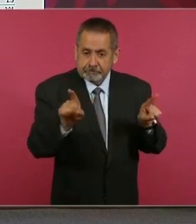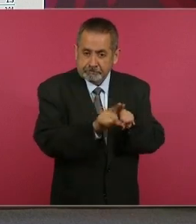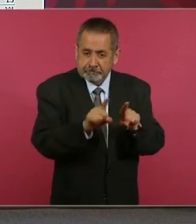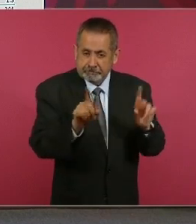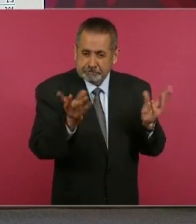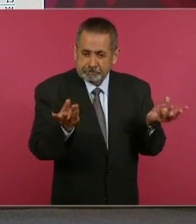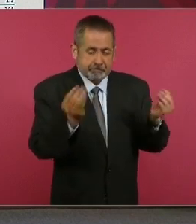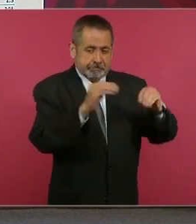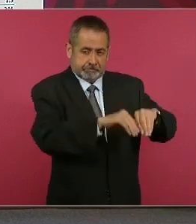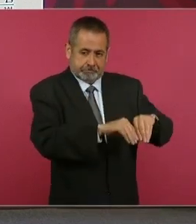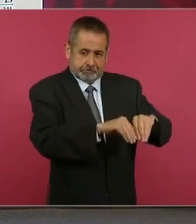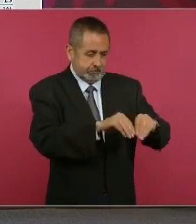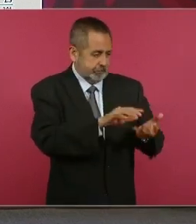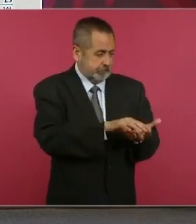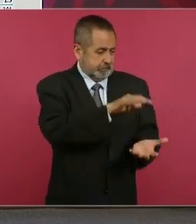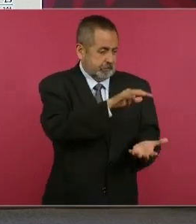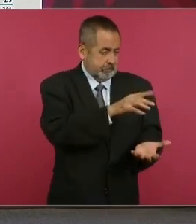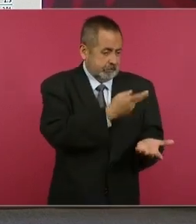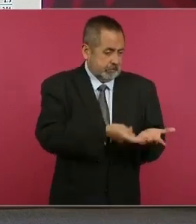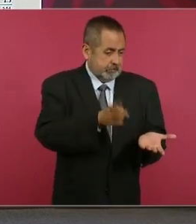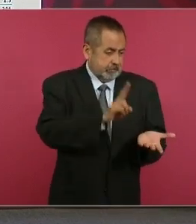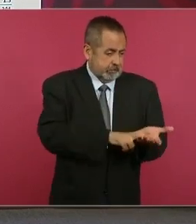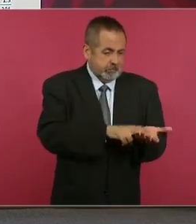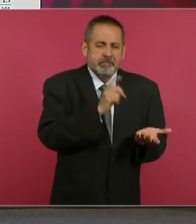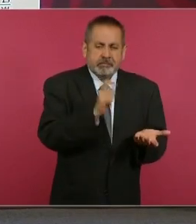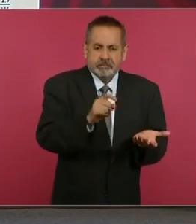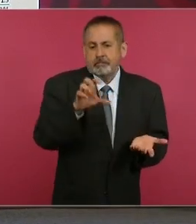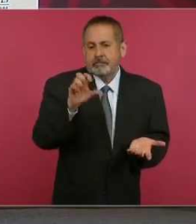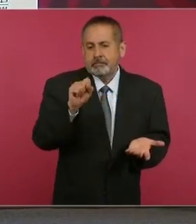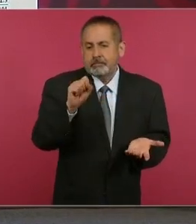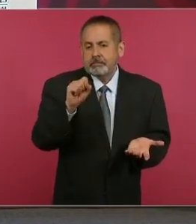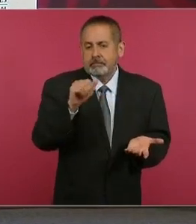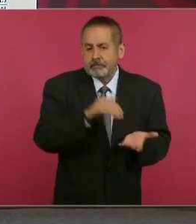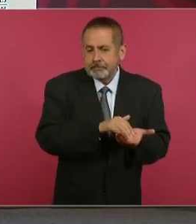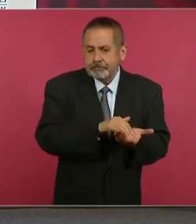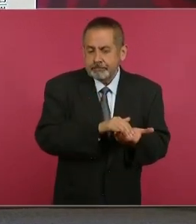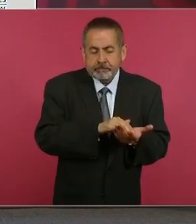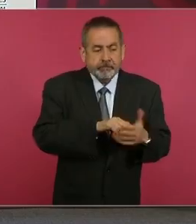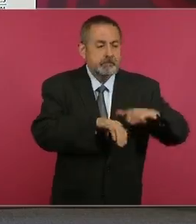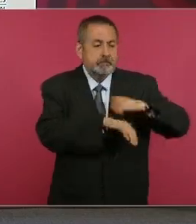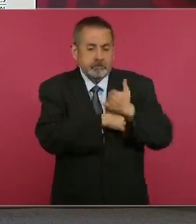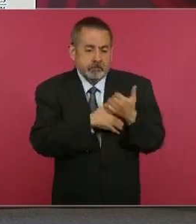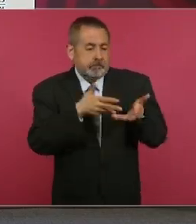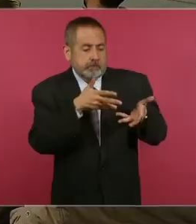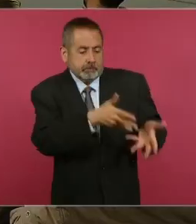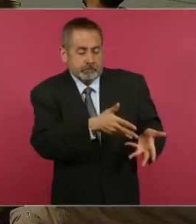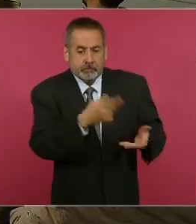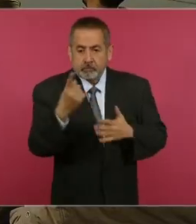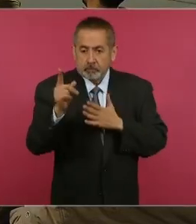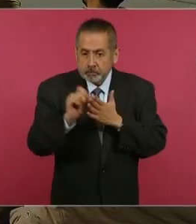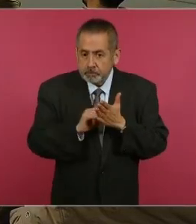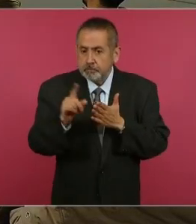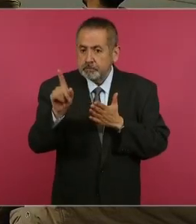Quiere decir que ya ahorró 60,000 al mes,